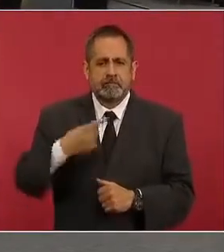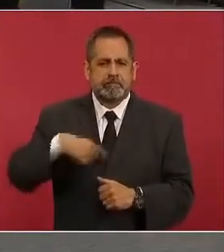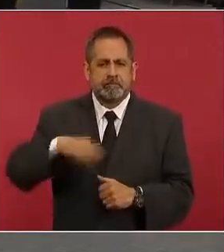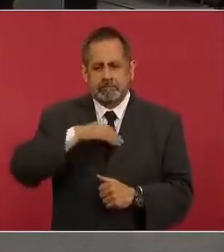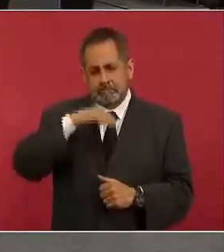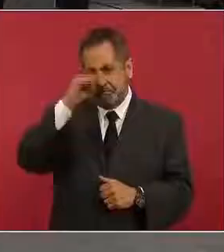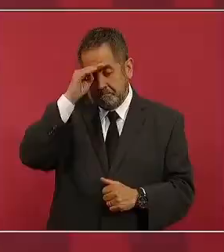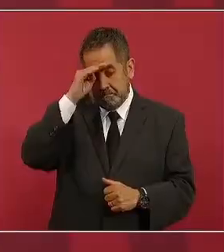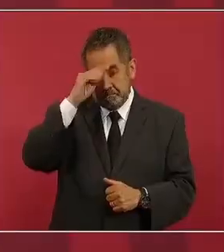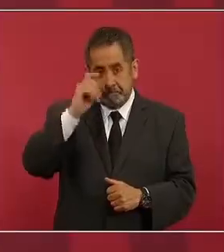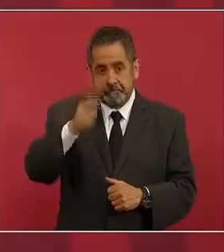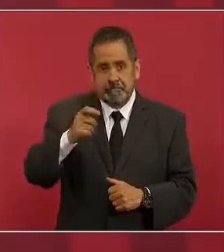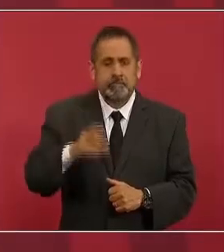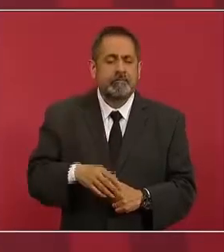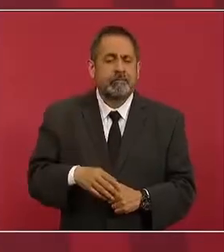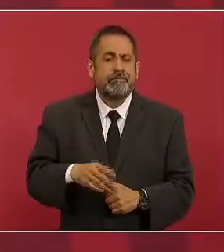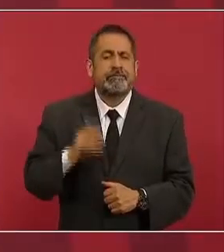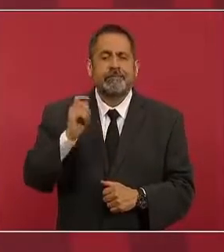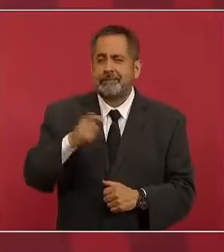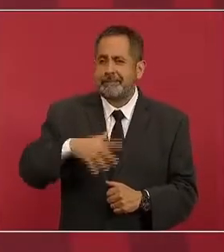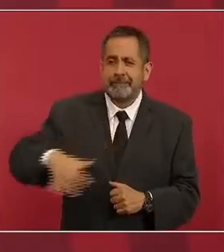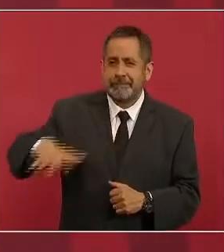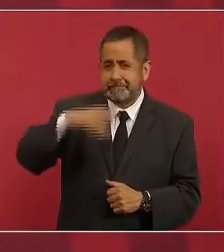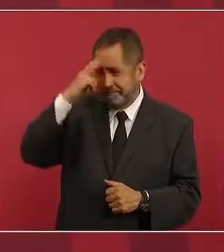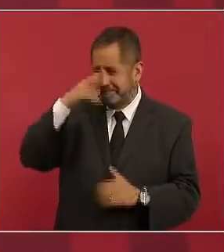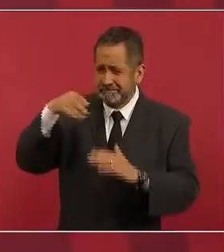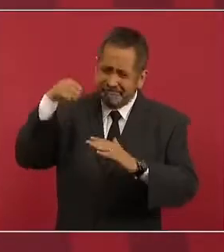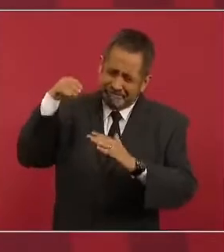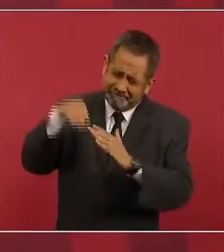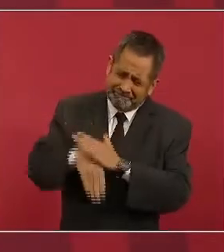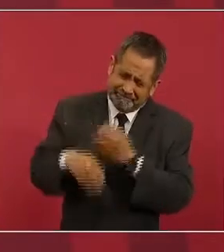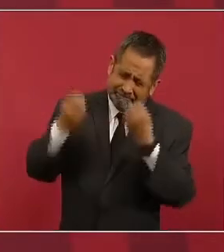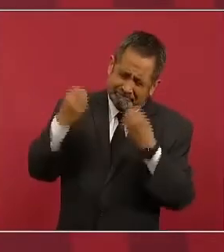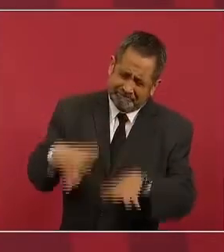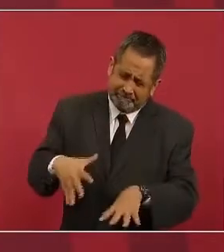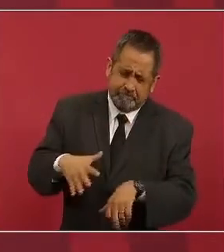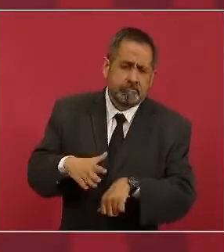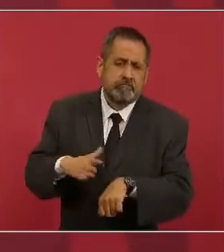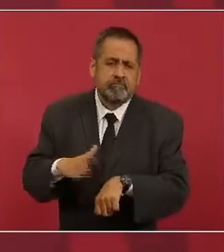pensemos que nada ha dañado más a México que la deshonestidad.